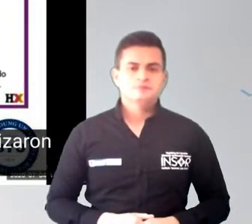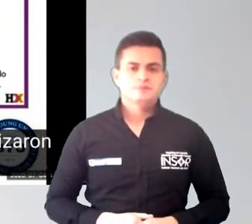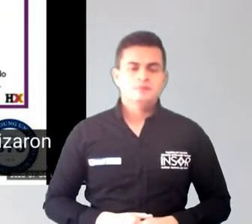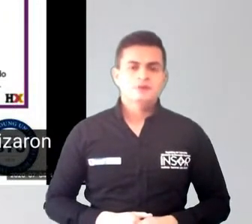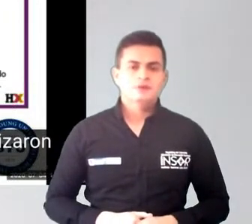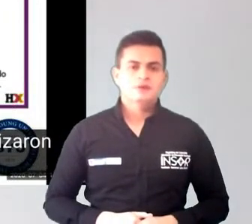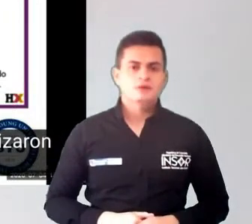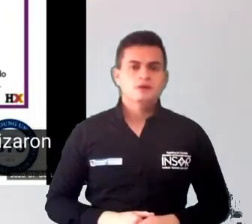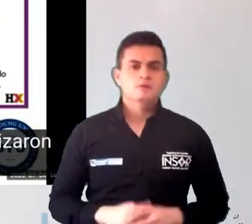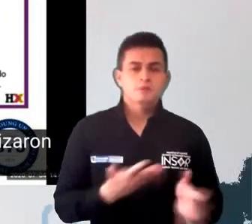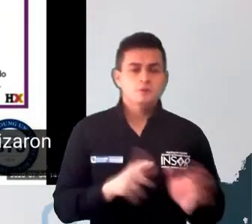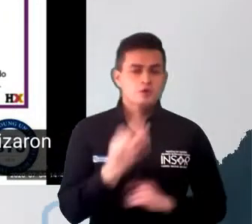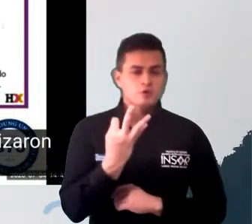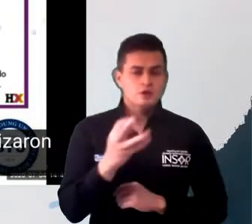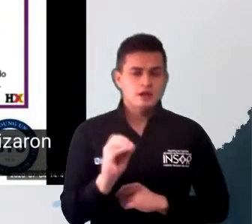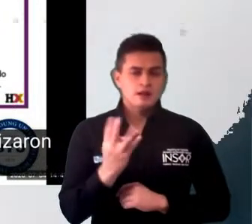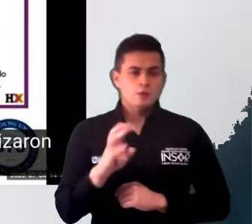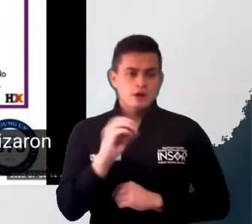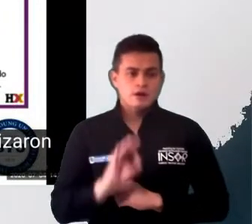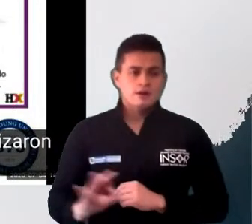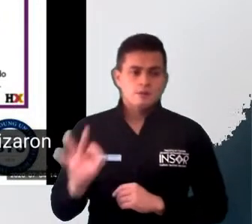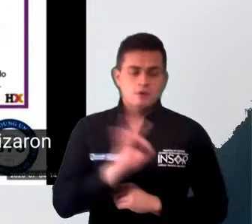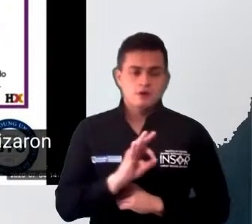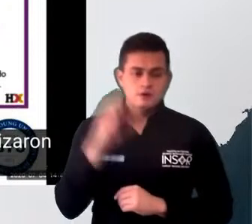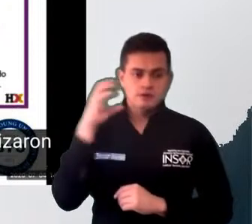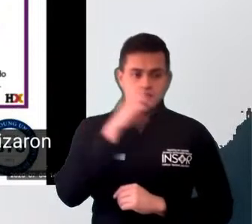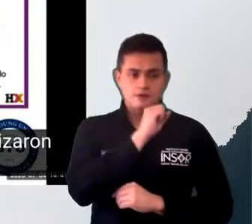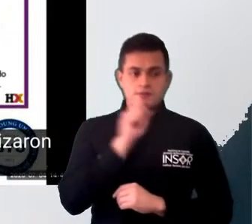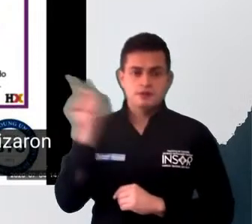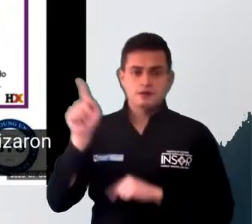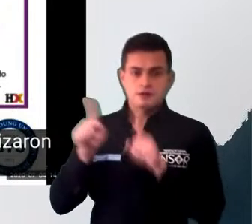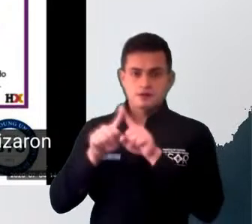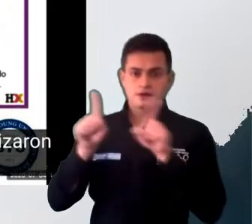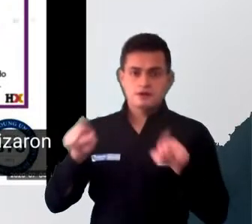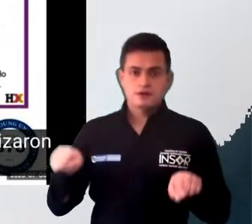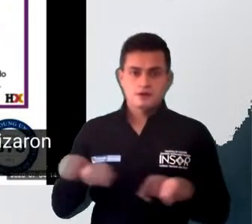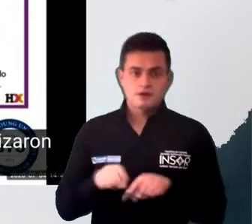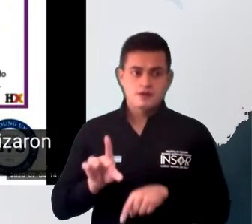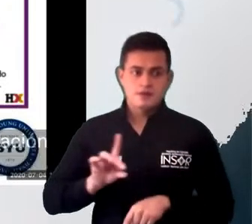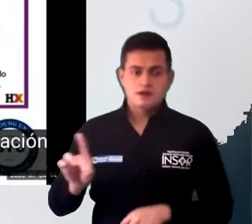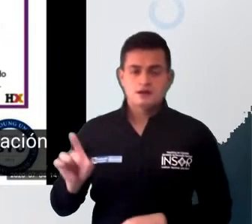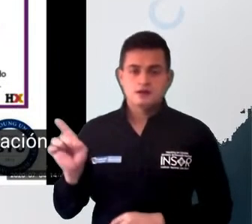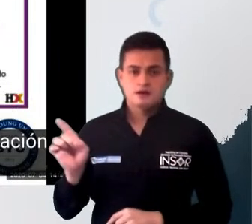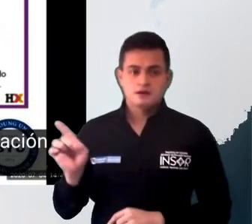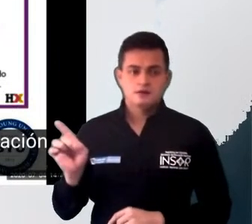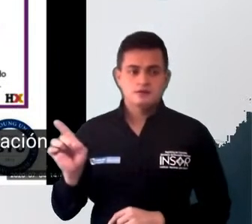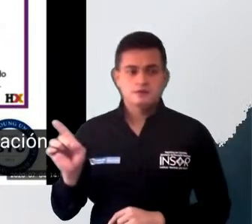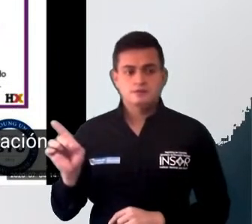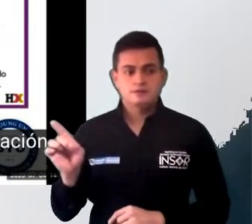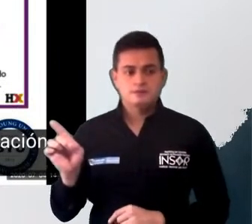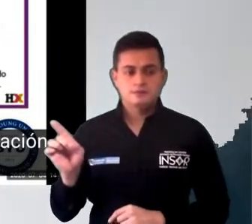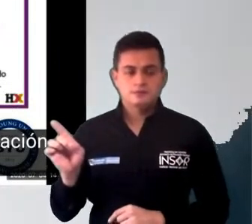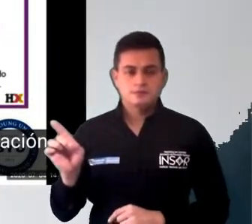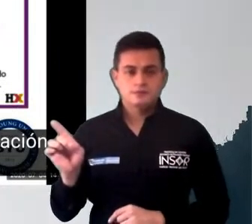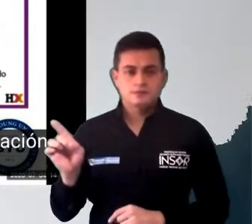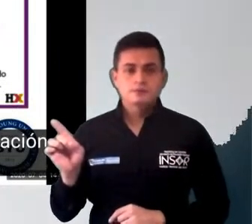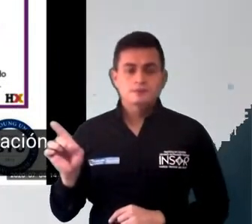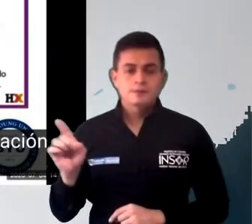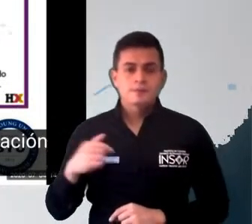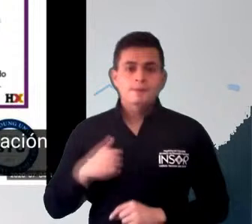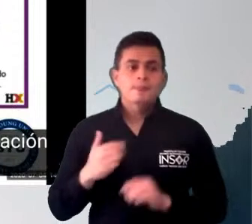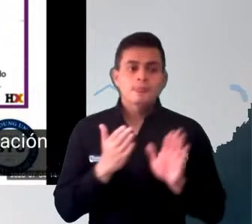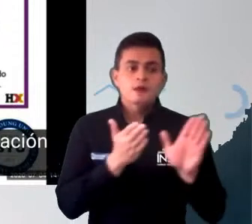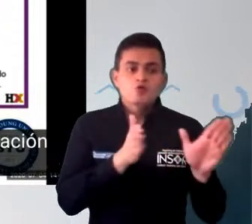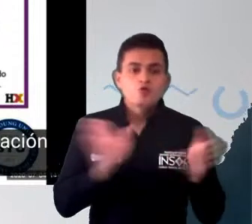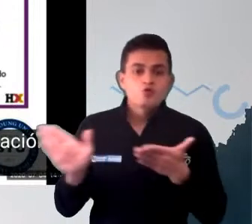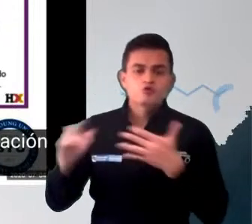el 30-40%. Si ven esta tabla a la mano derecha, pueden ver que los cursos de HarvardX